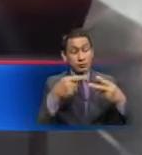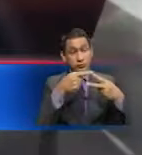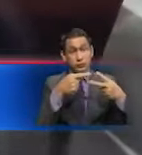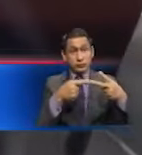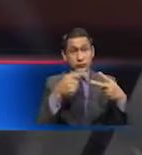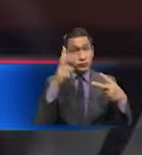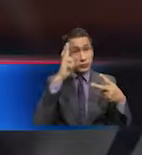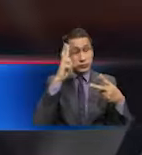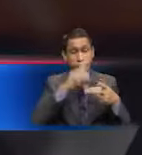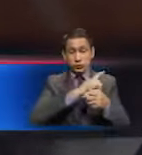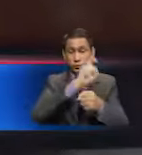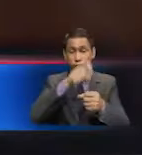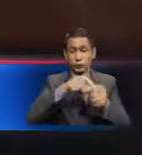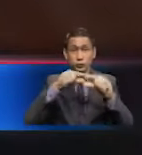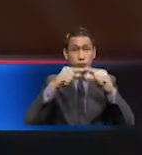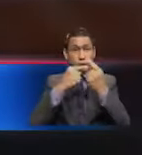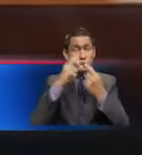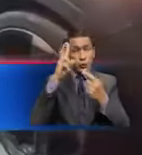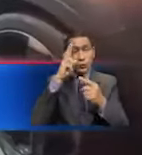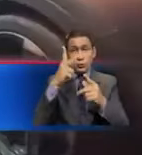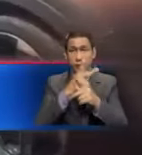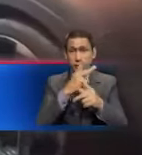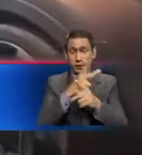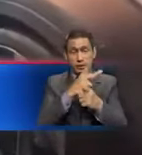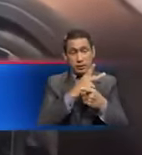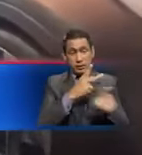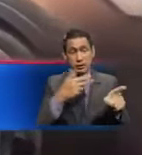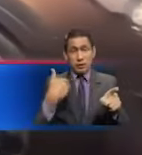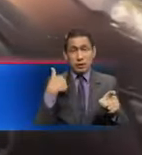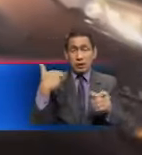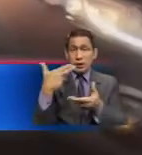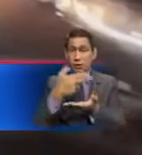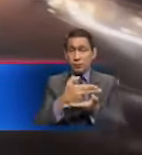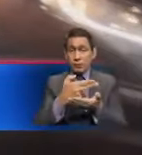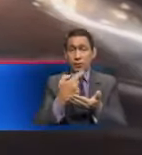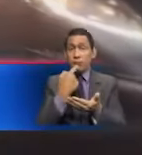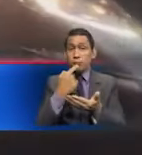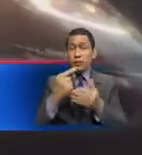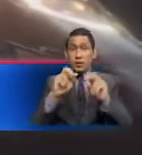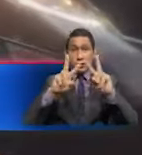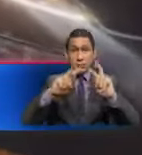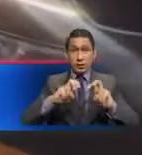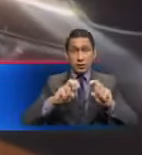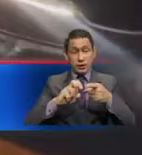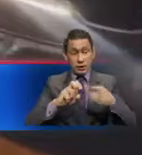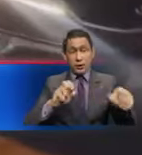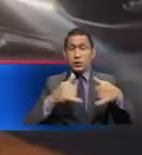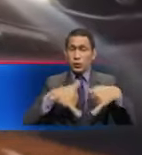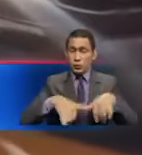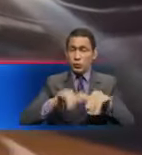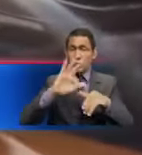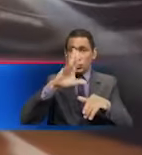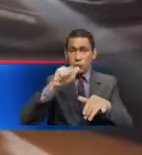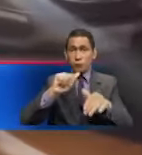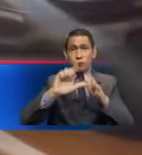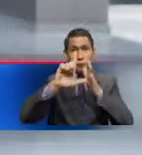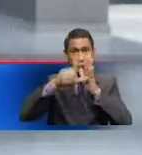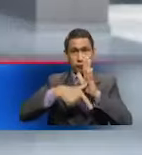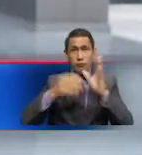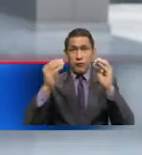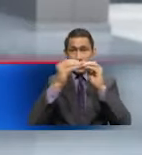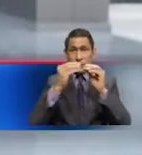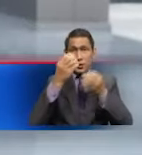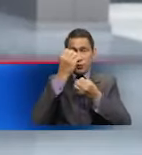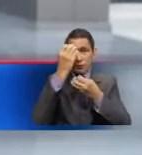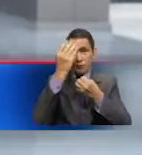a una organización terrorista. Estaban armados y, según las primeras investigaciones, planeaban hechos delictivos. Los detalles los vamos a conocer en